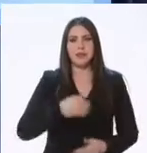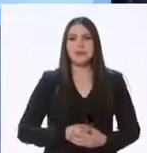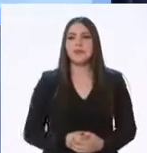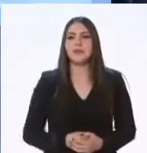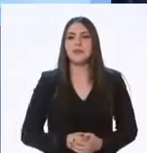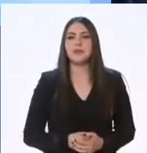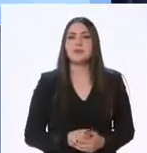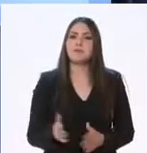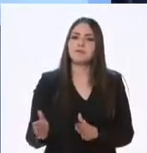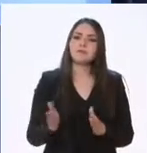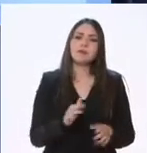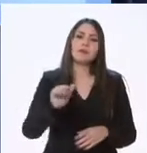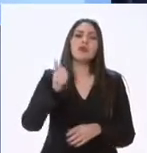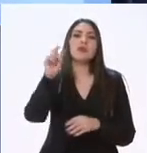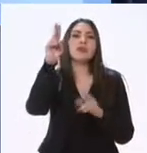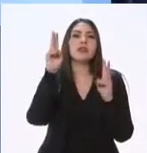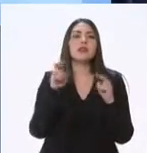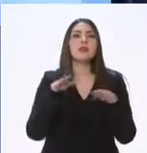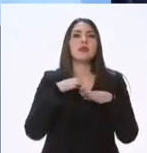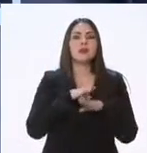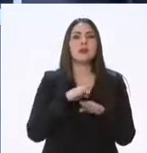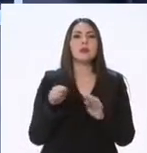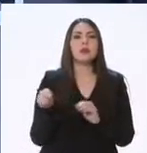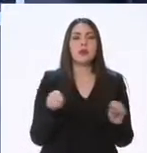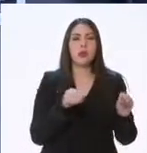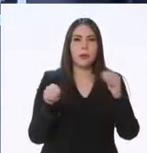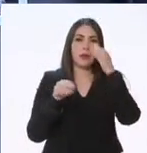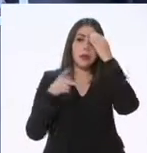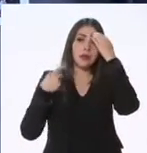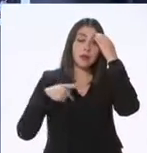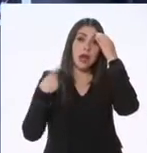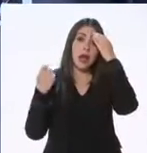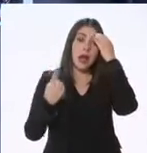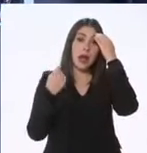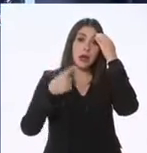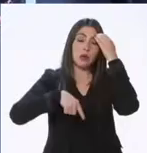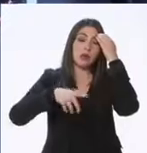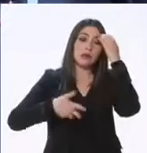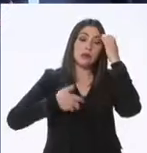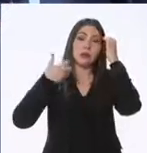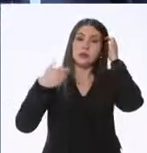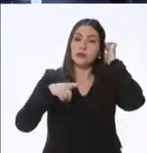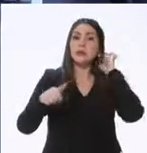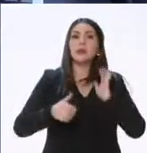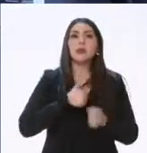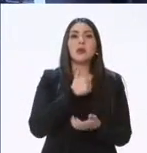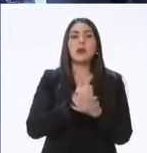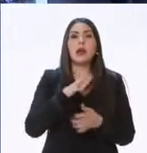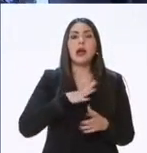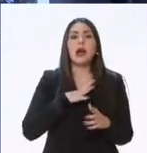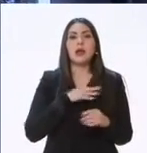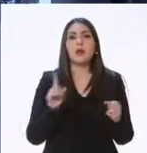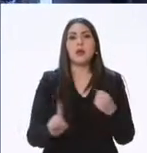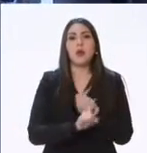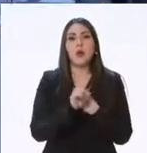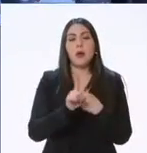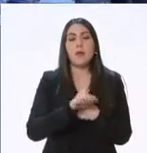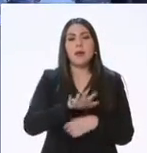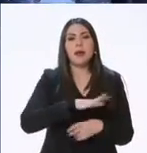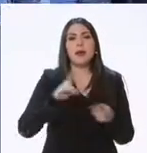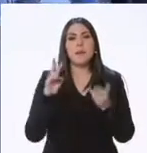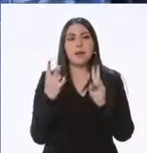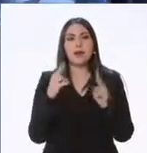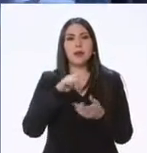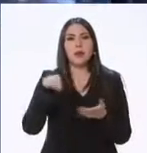Cambiamos de tema ahora, temas de movilidad que han causado molestia en algunos habitantes de la ciudad y que han derivado en enfrentamiento y conflicto entre vecinos de